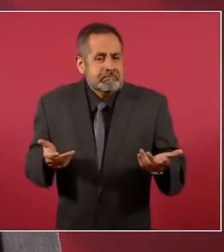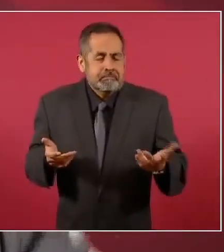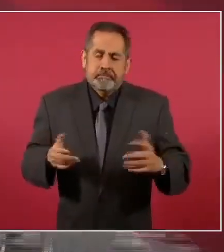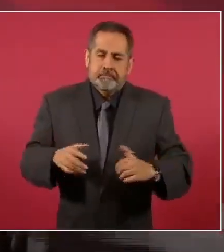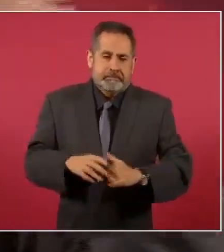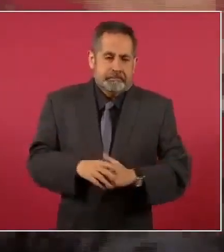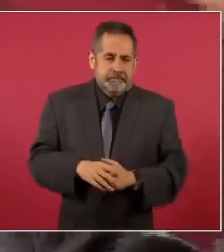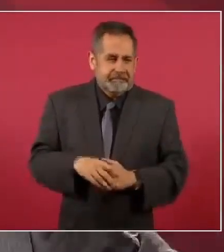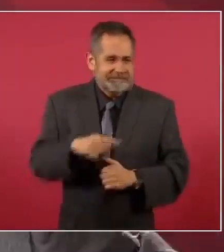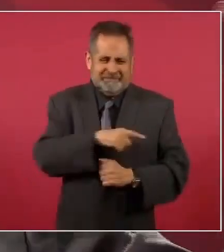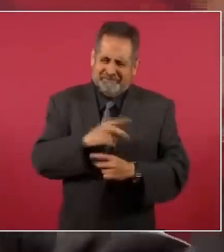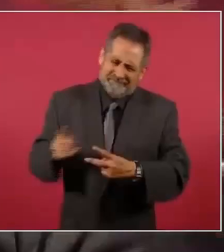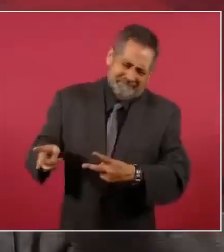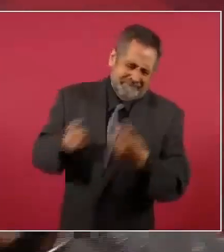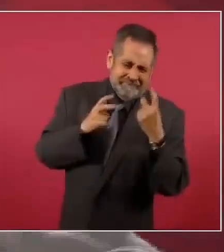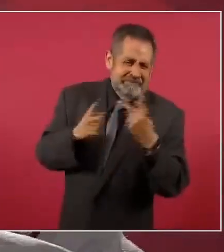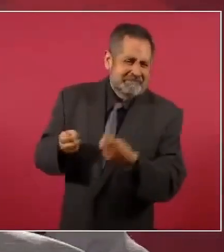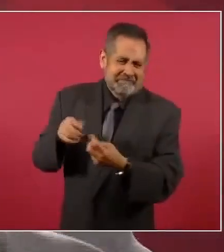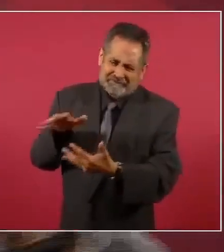Un robo